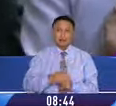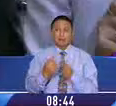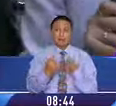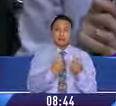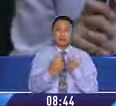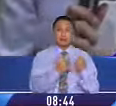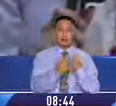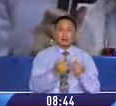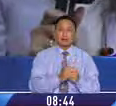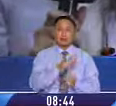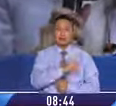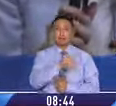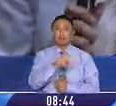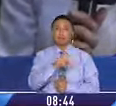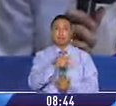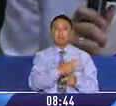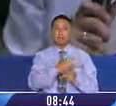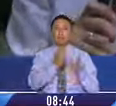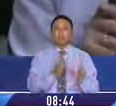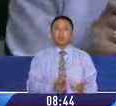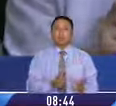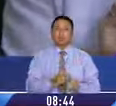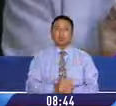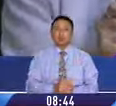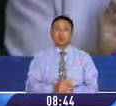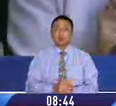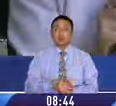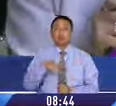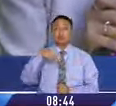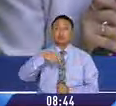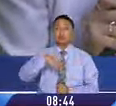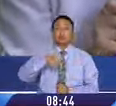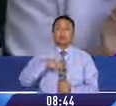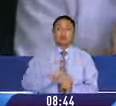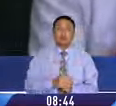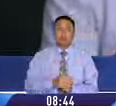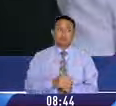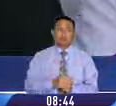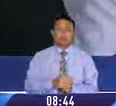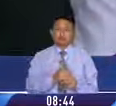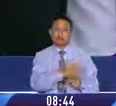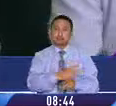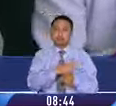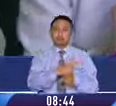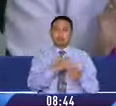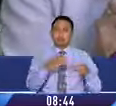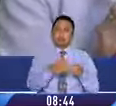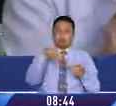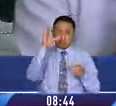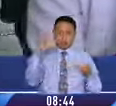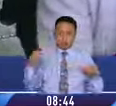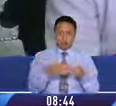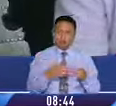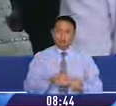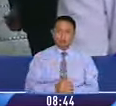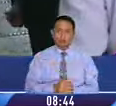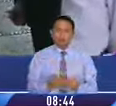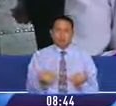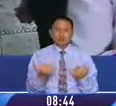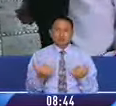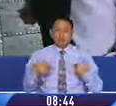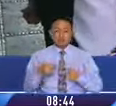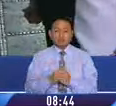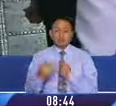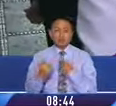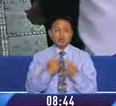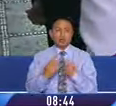diálogos con los 21 concejales en el marco de que no hay mayoría en el Consejo Metropolitano, pero ha dicho que hasta el momento los